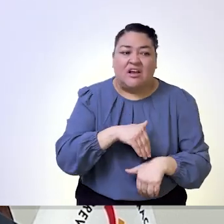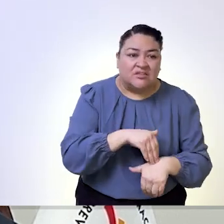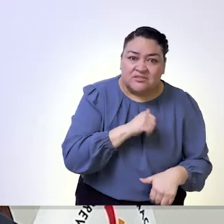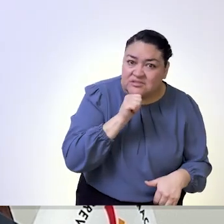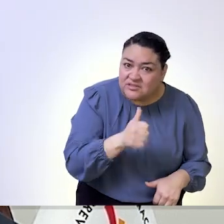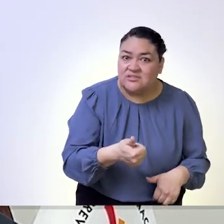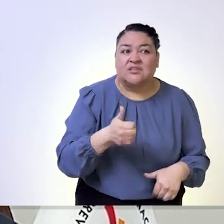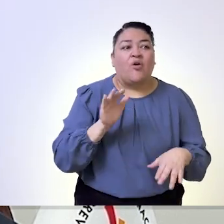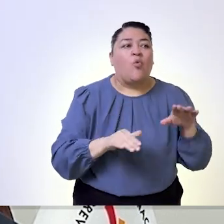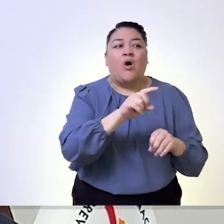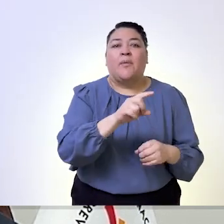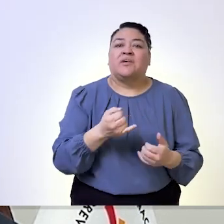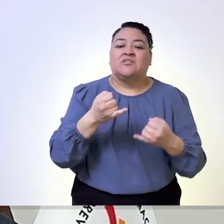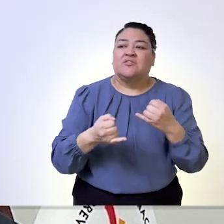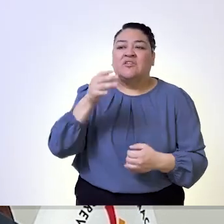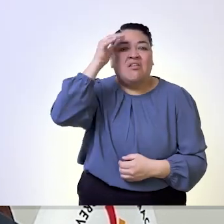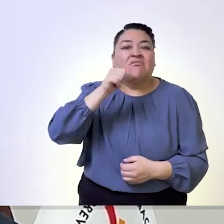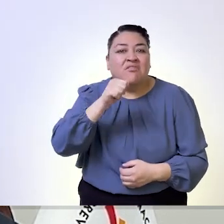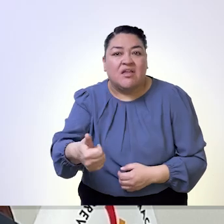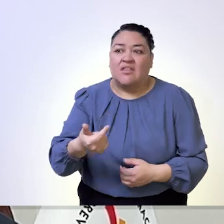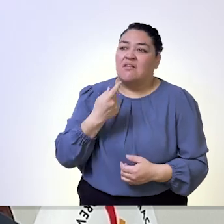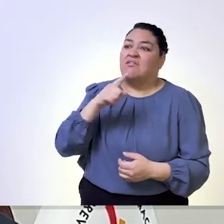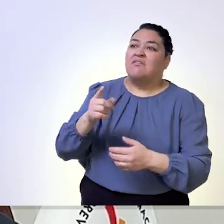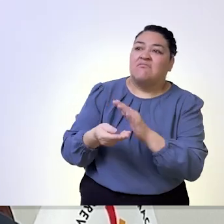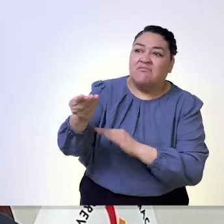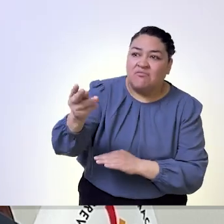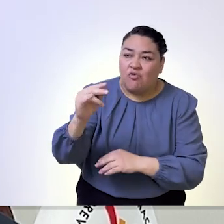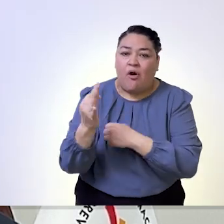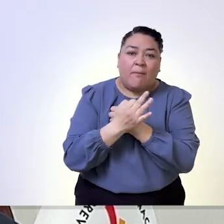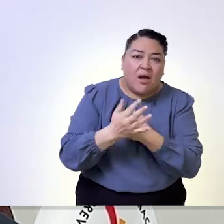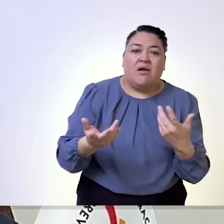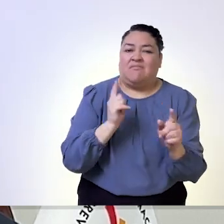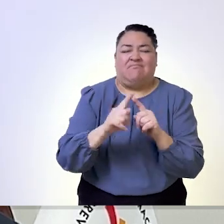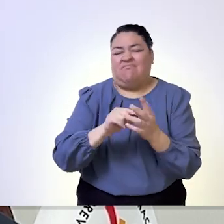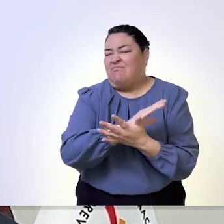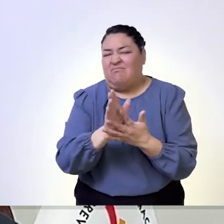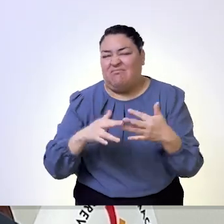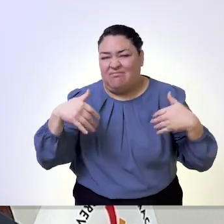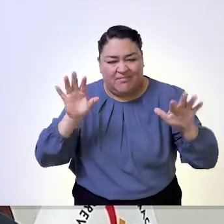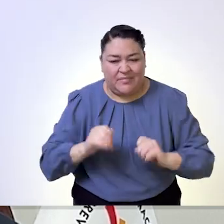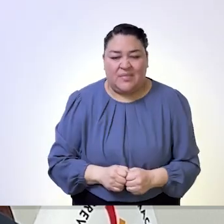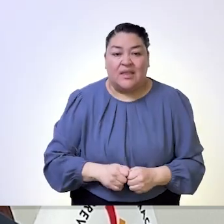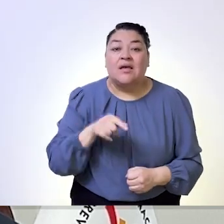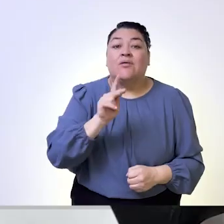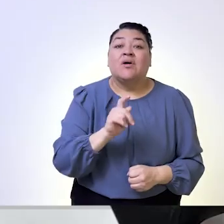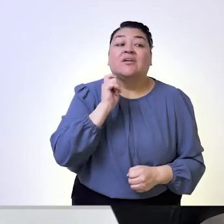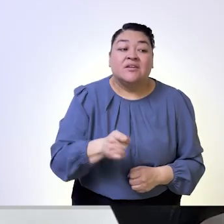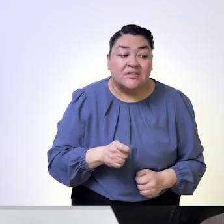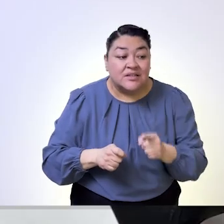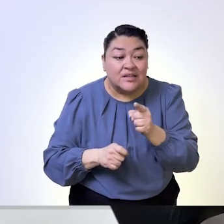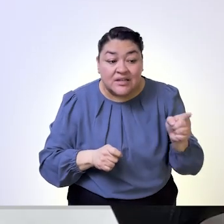resistencias, obviamente, interponiendo medios de impugnación ante los procesos. Pero